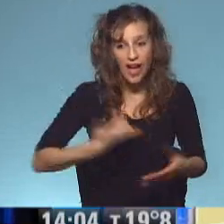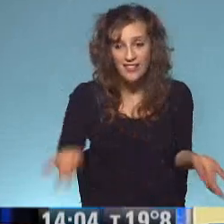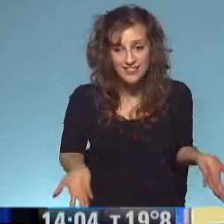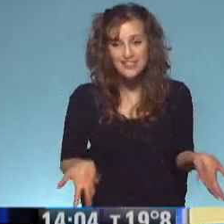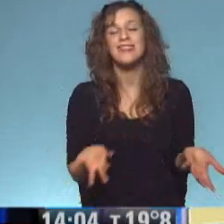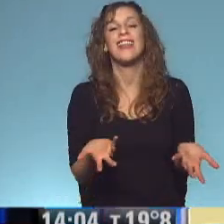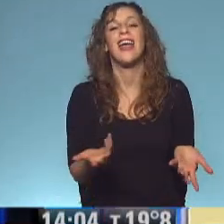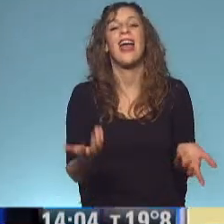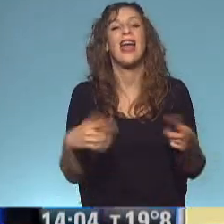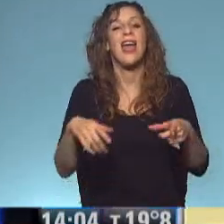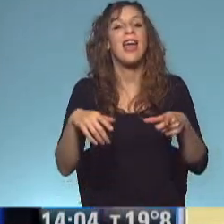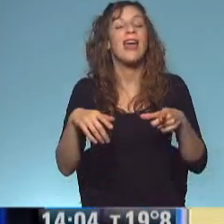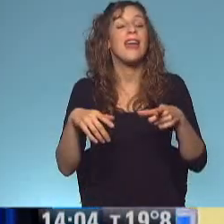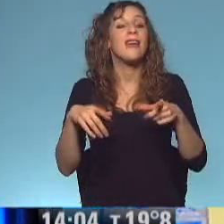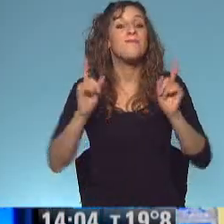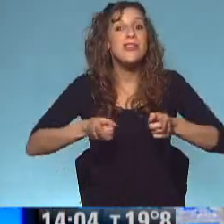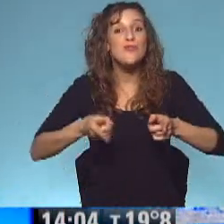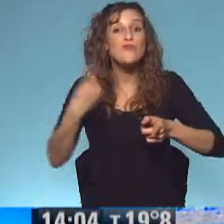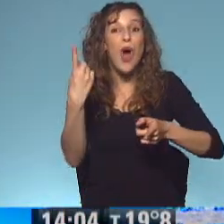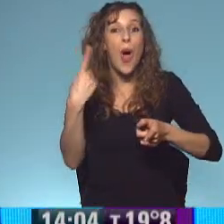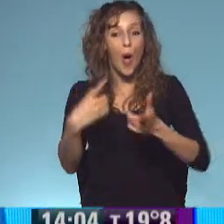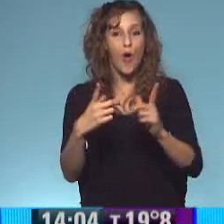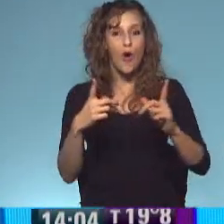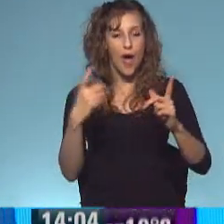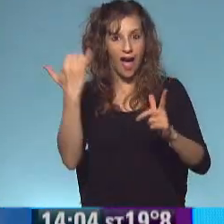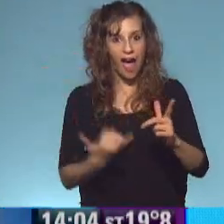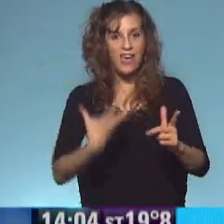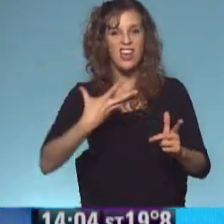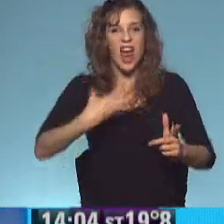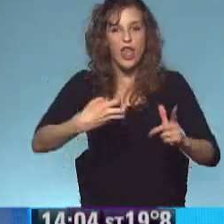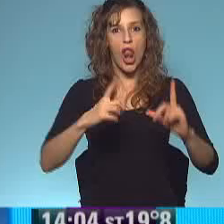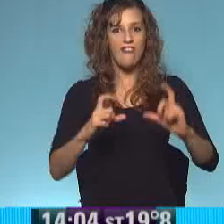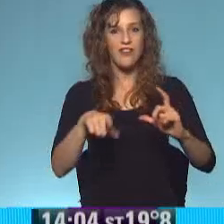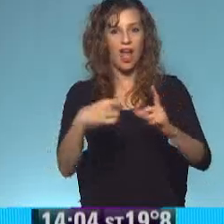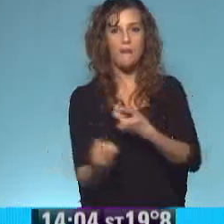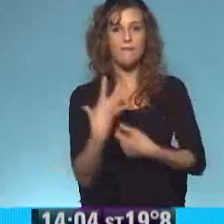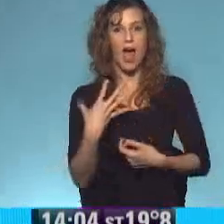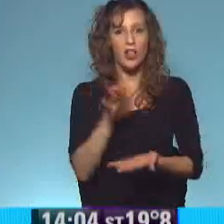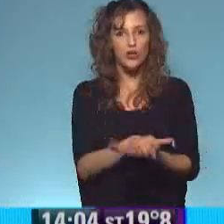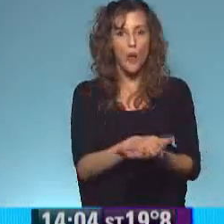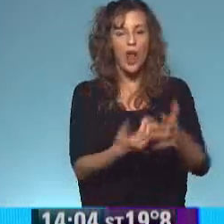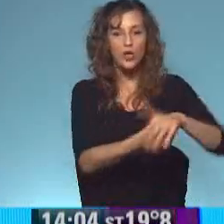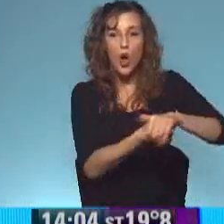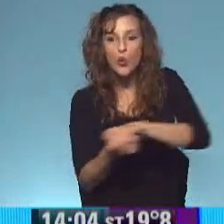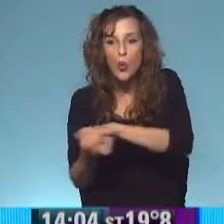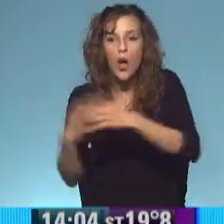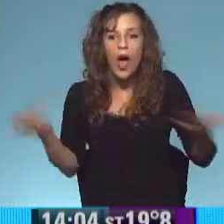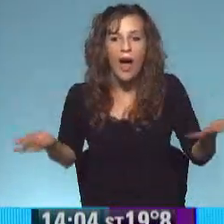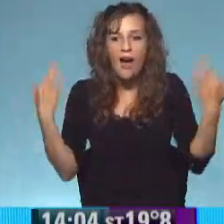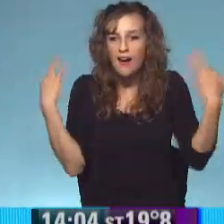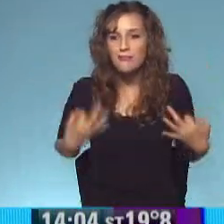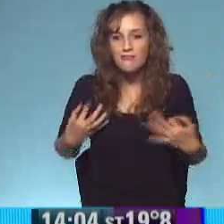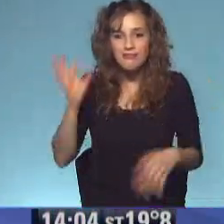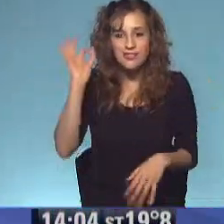radiografía de tortuga. ¿Quién tiene radiografía de tortuga? Darío. Sos un genio, Darío, con la radiografía de la tortuga.